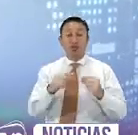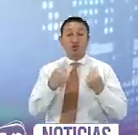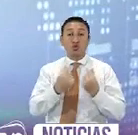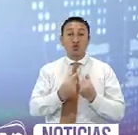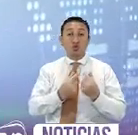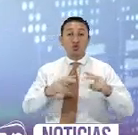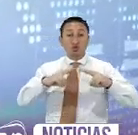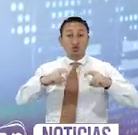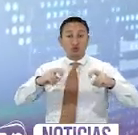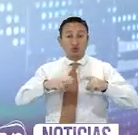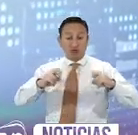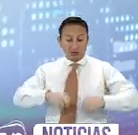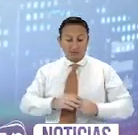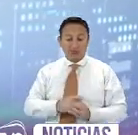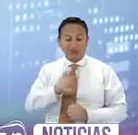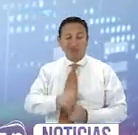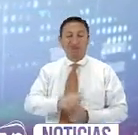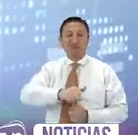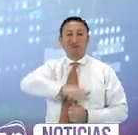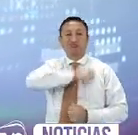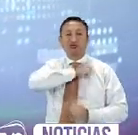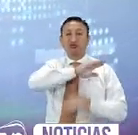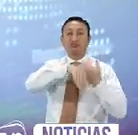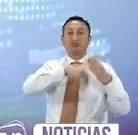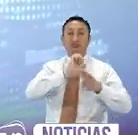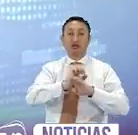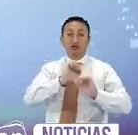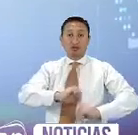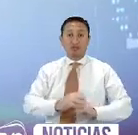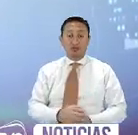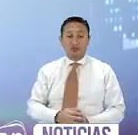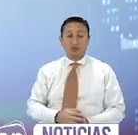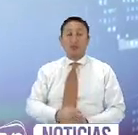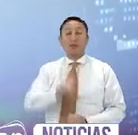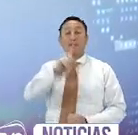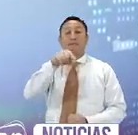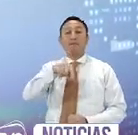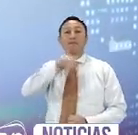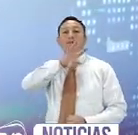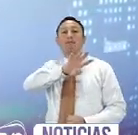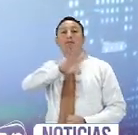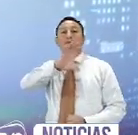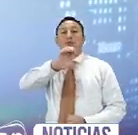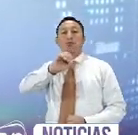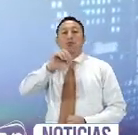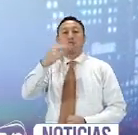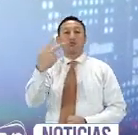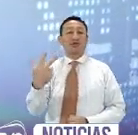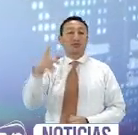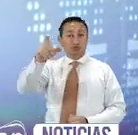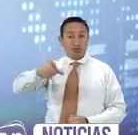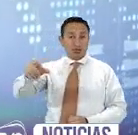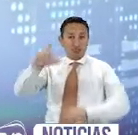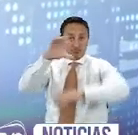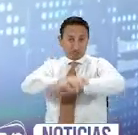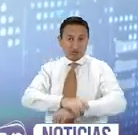Investigativa contra el Secuestro a nivel nacional ha detenido a 1.403 sujetos